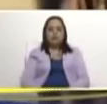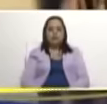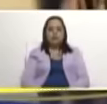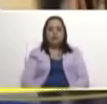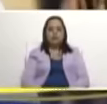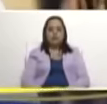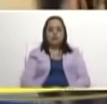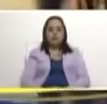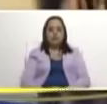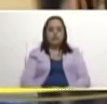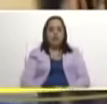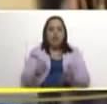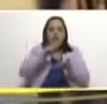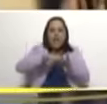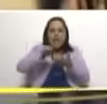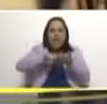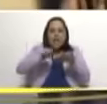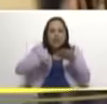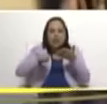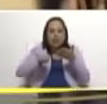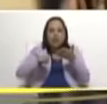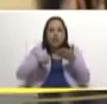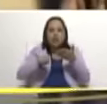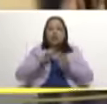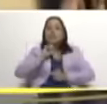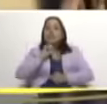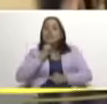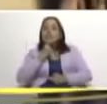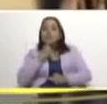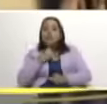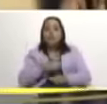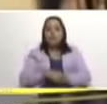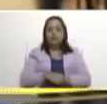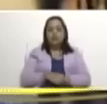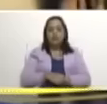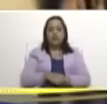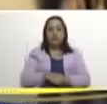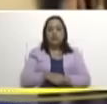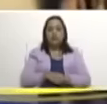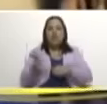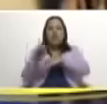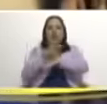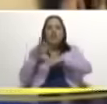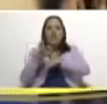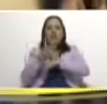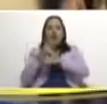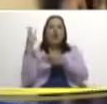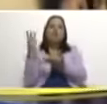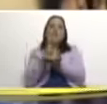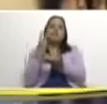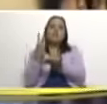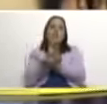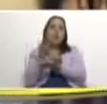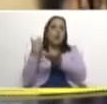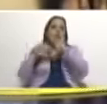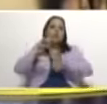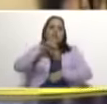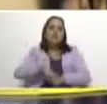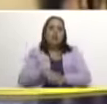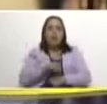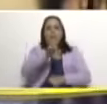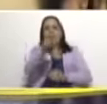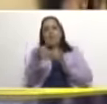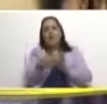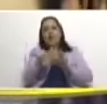En los escritos memorándum interinos del gobierno de Washington en aquella época,